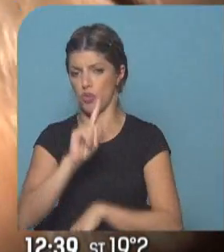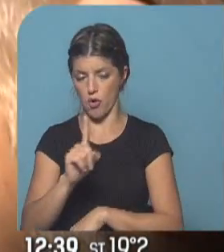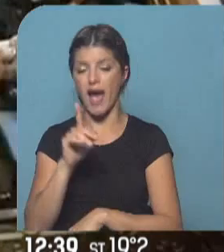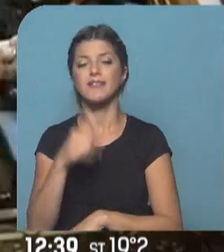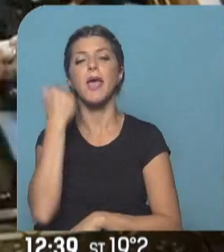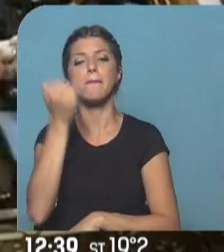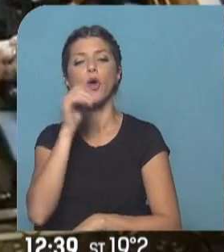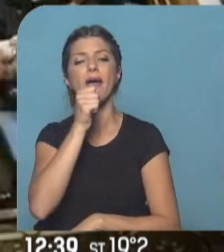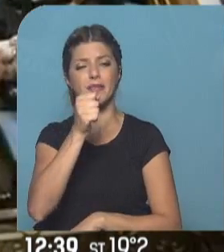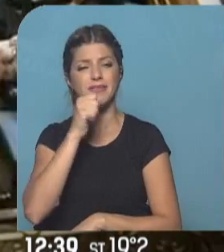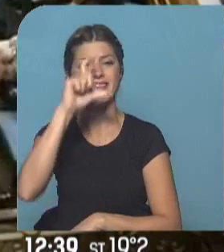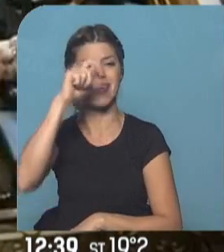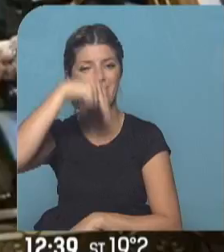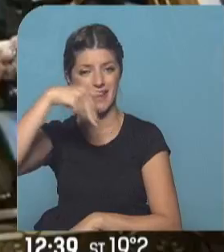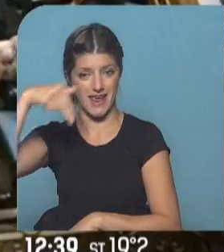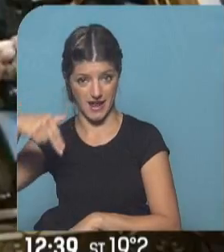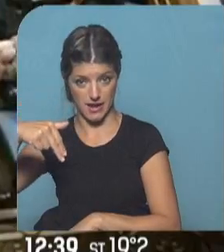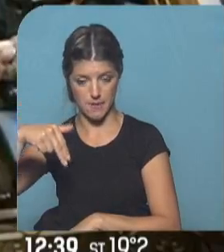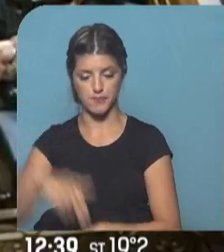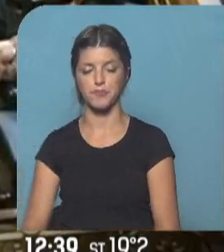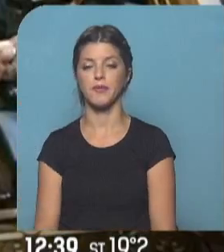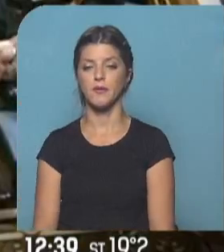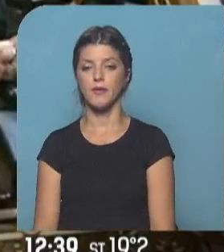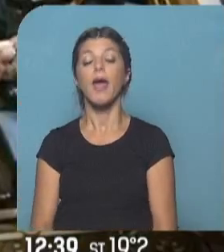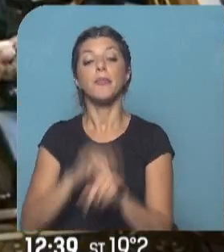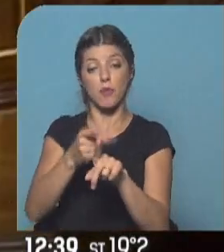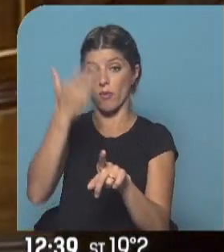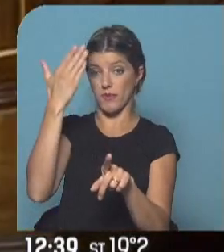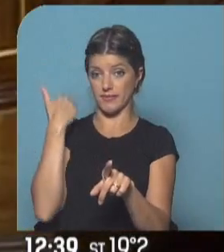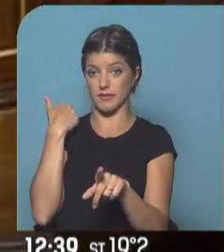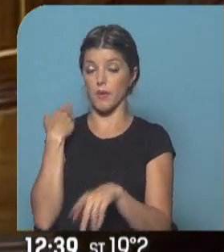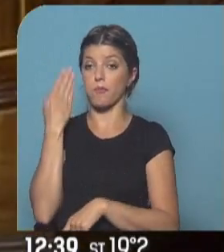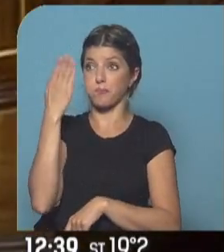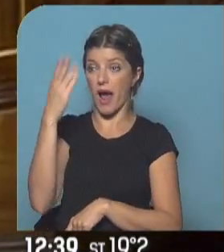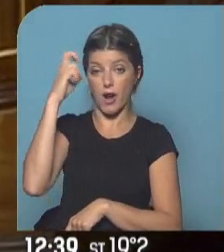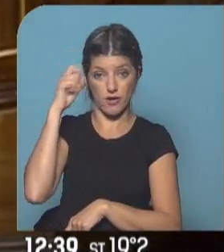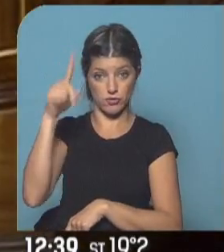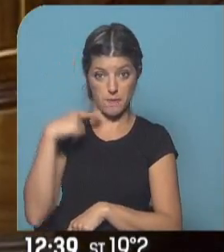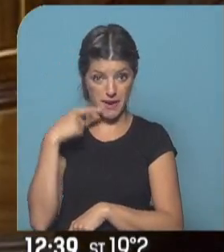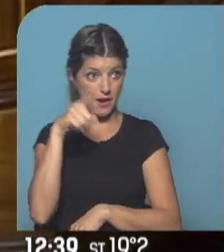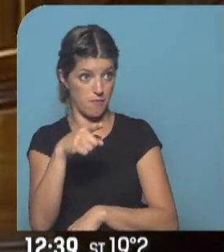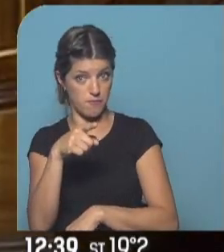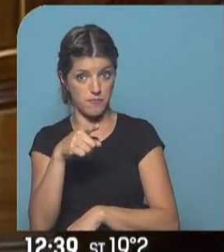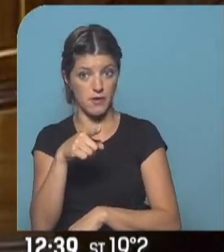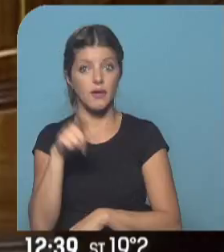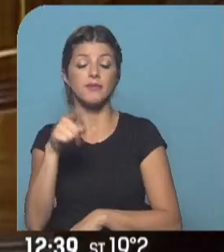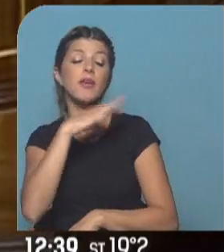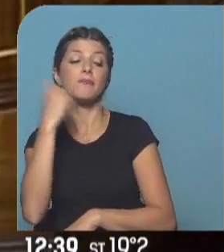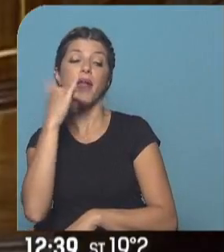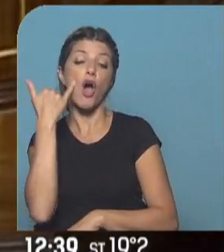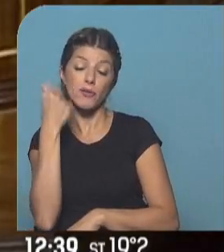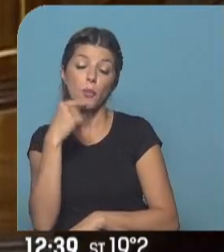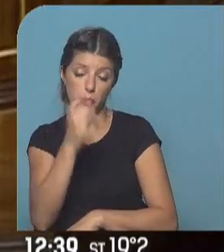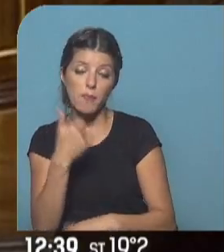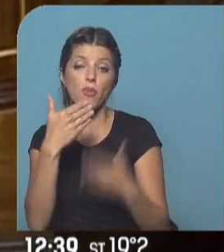CNN. A su vez, cuando compareció ante el Parlamento español por pedido propio, Rajoy ofreció la posibilidad de dialogar